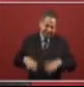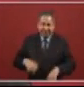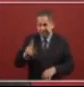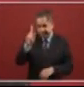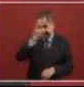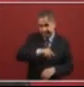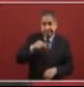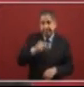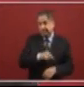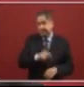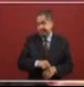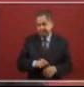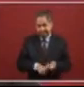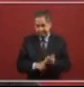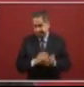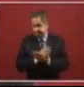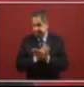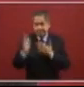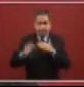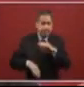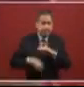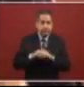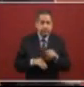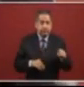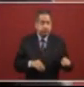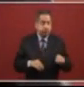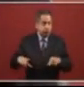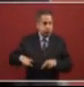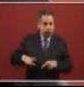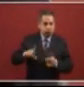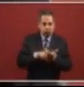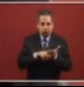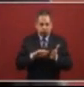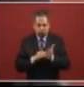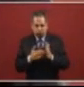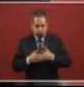Y fue pues toda una operación de Estado.